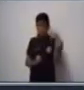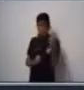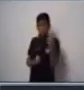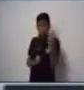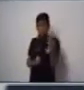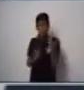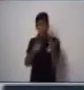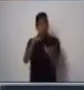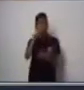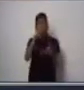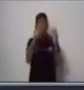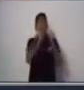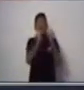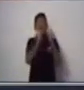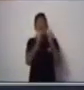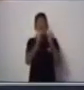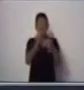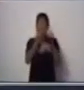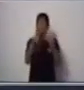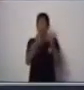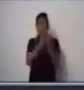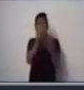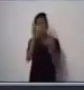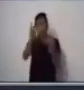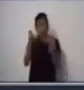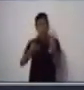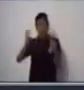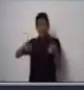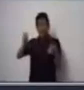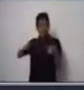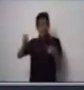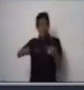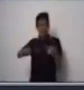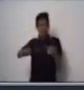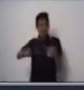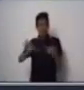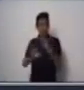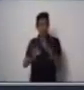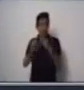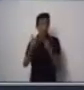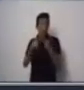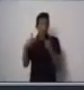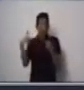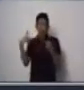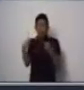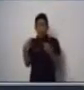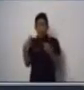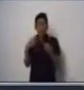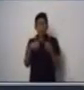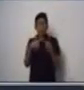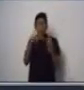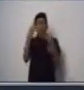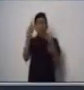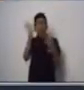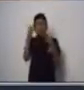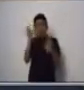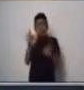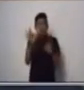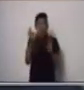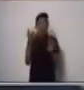en casa tengamos todos los materiales necesarios o los básicos mantengamos hojas